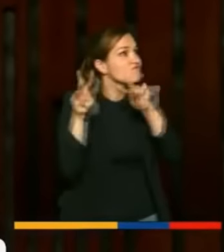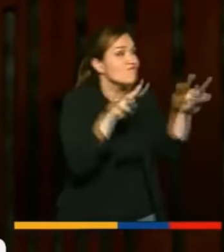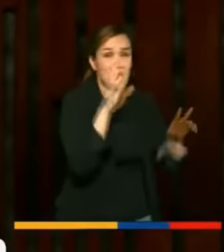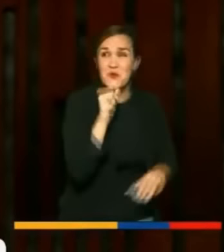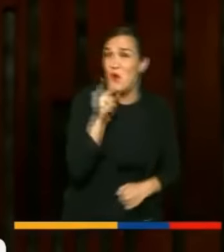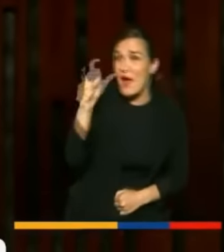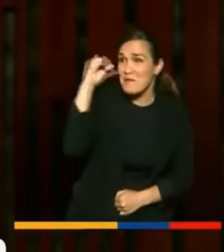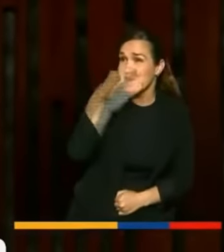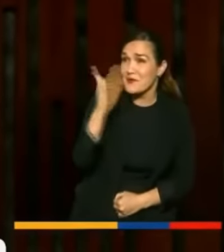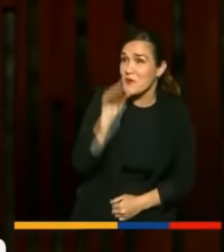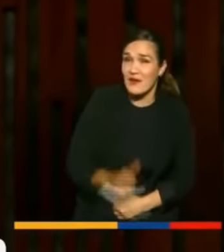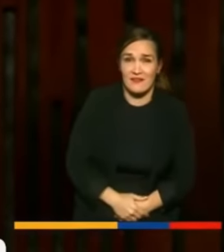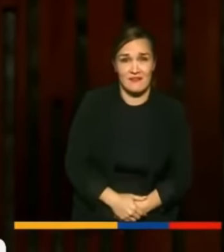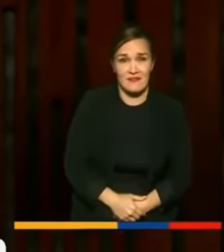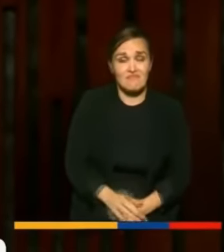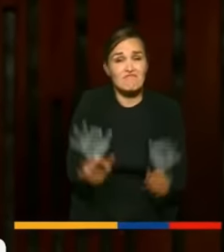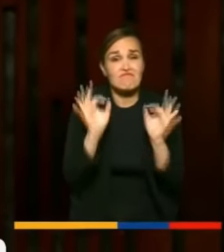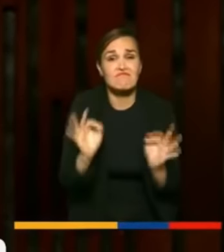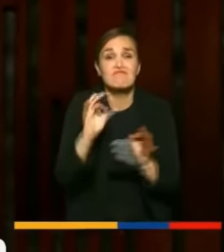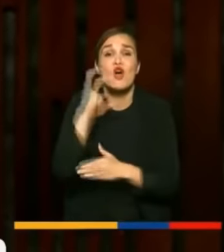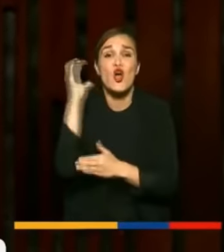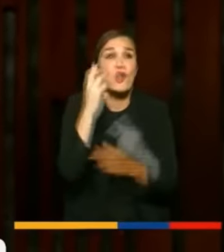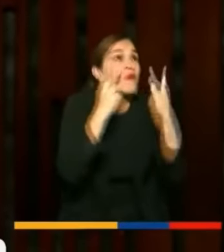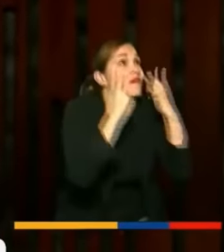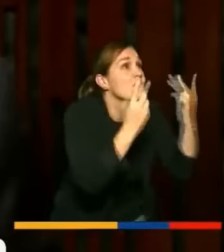La realidad de los colombianos es otra.